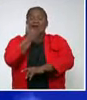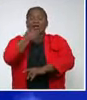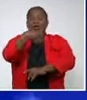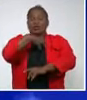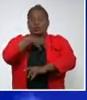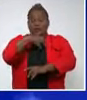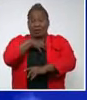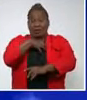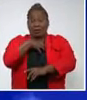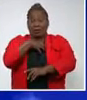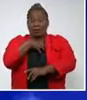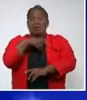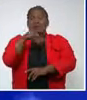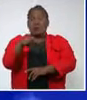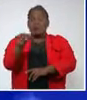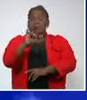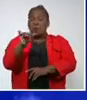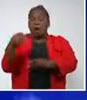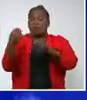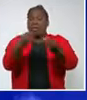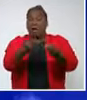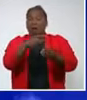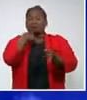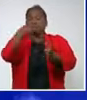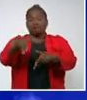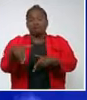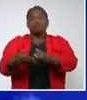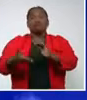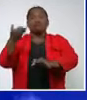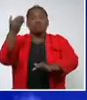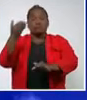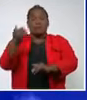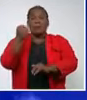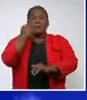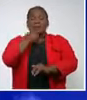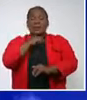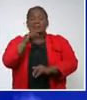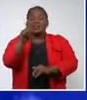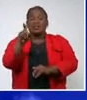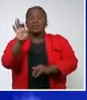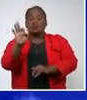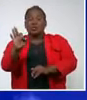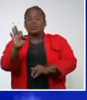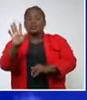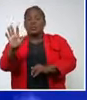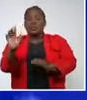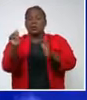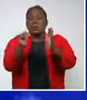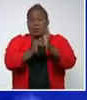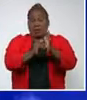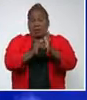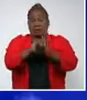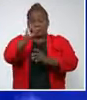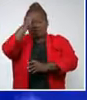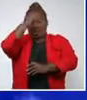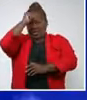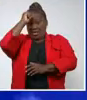el mayor número de fallecidos, con más de 185.000. La India con más